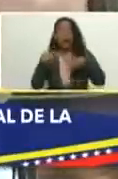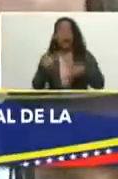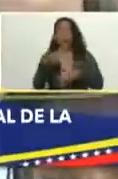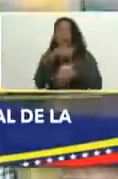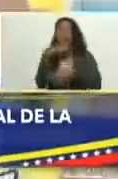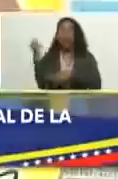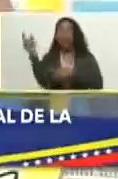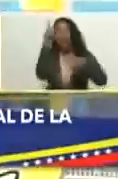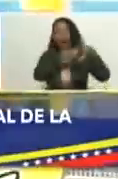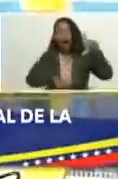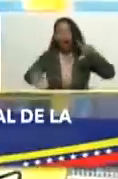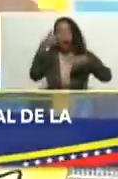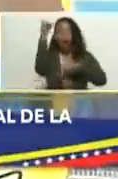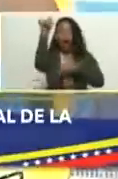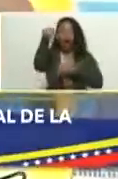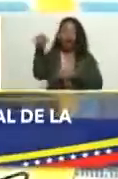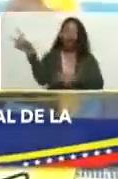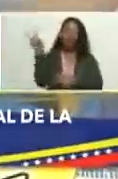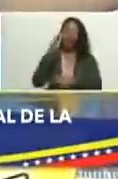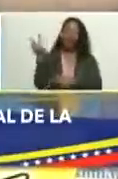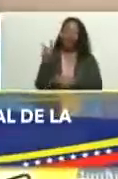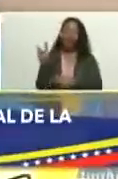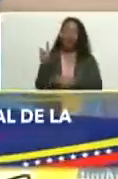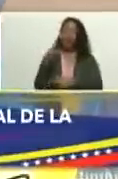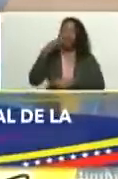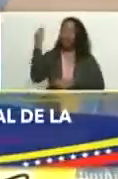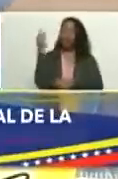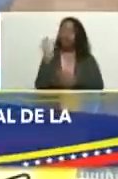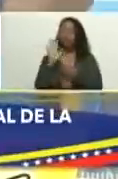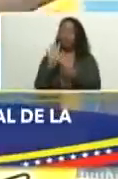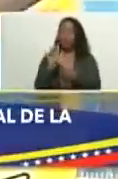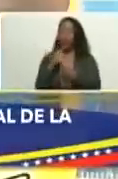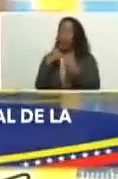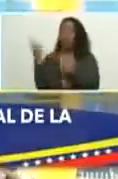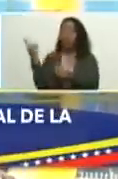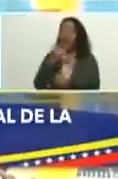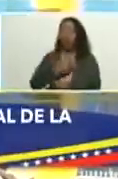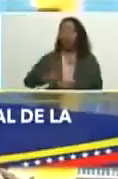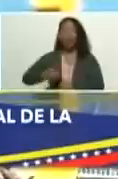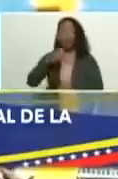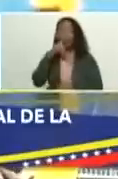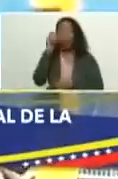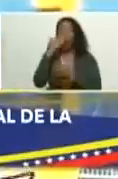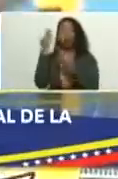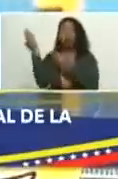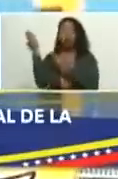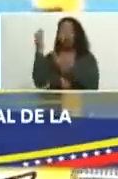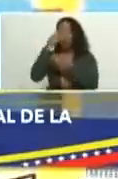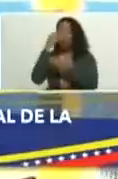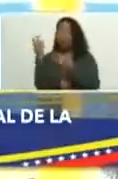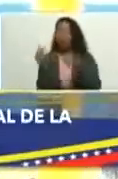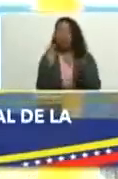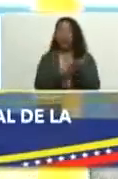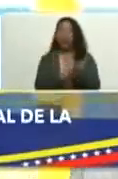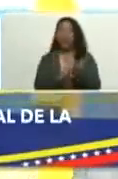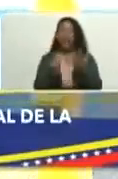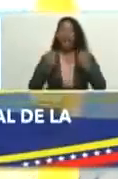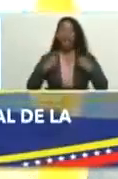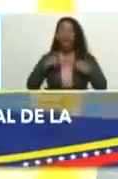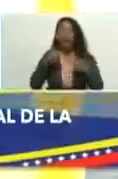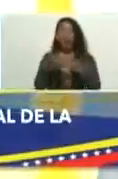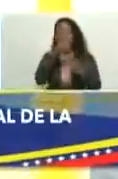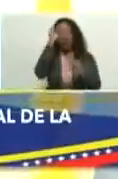cauchos que hay en este país, los más duraderos, lo acaba de decir el presidente de la República. Así que, bienvenido, presidente, y que viva la clase obrera